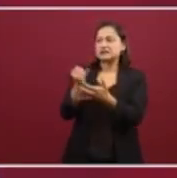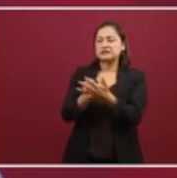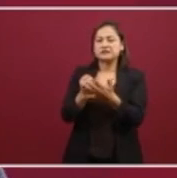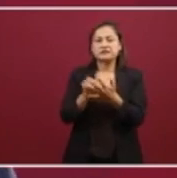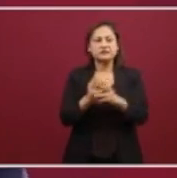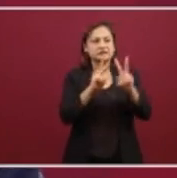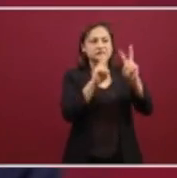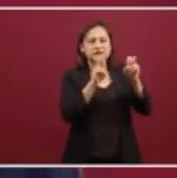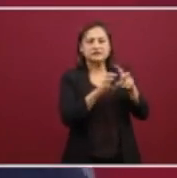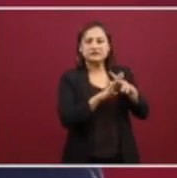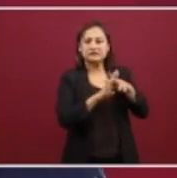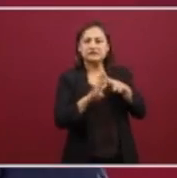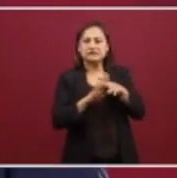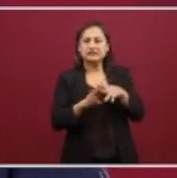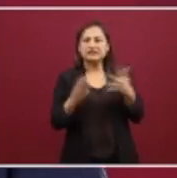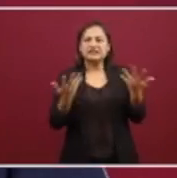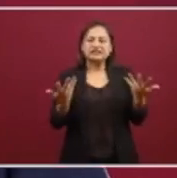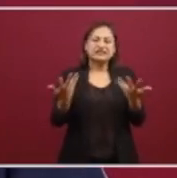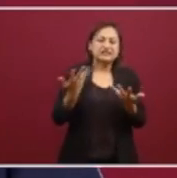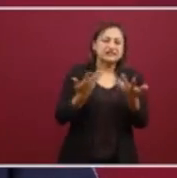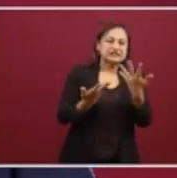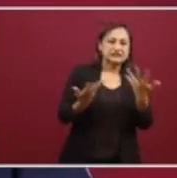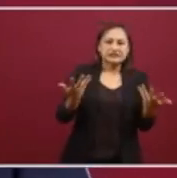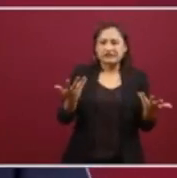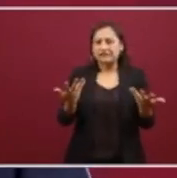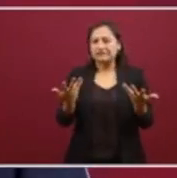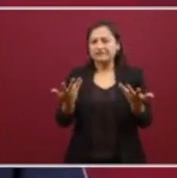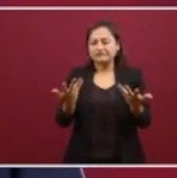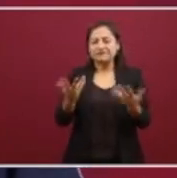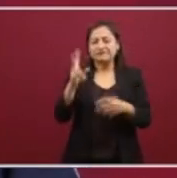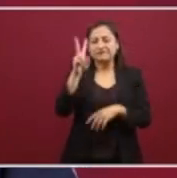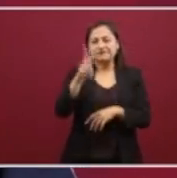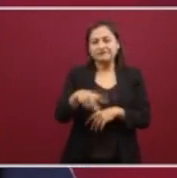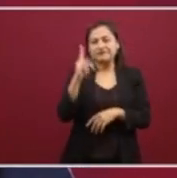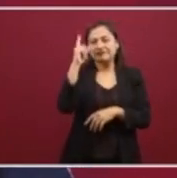con lo comercial,